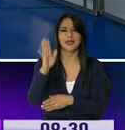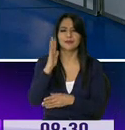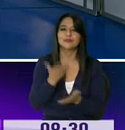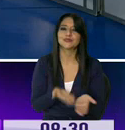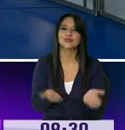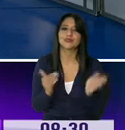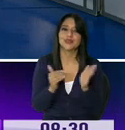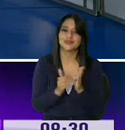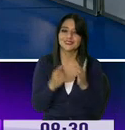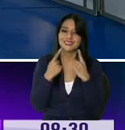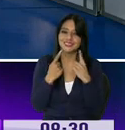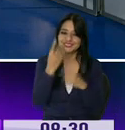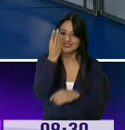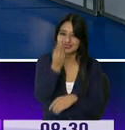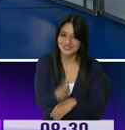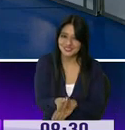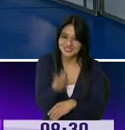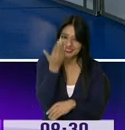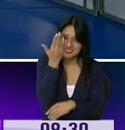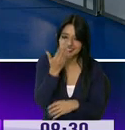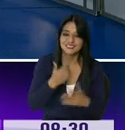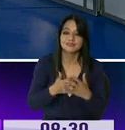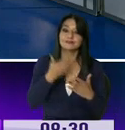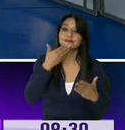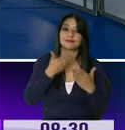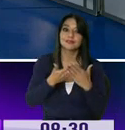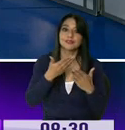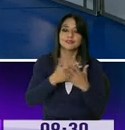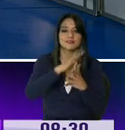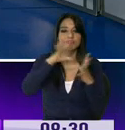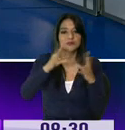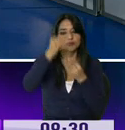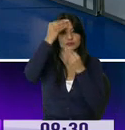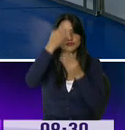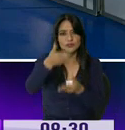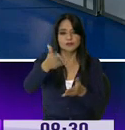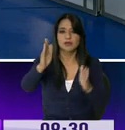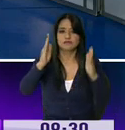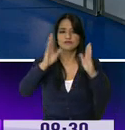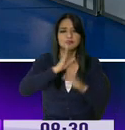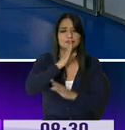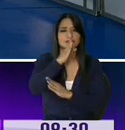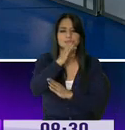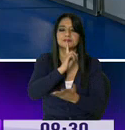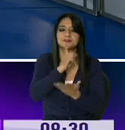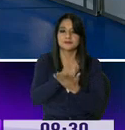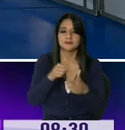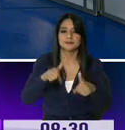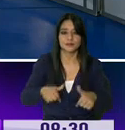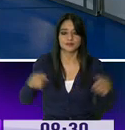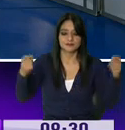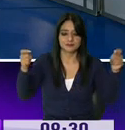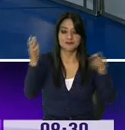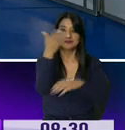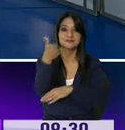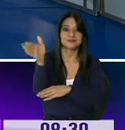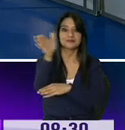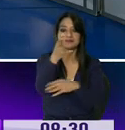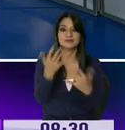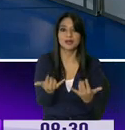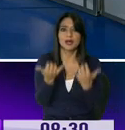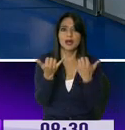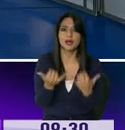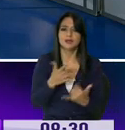podemos decirnos buenos días. Muchas gracias por toda la información que siempre nos brindan y así es. Yo estoy con esta banderita porque hoy tenemos